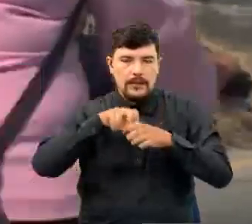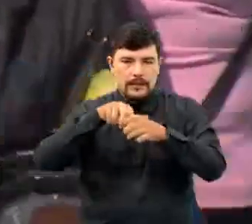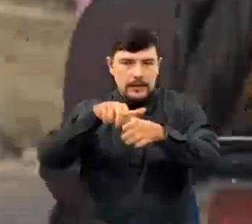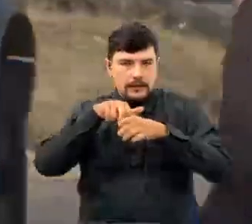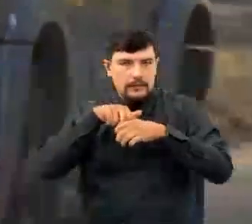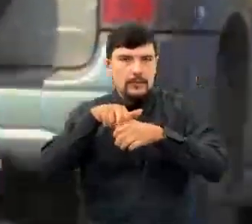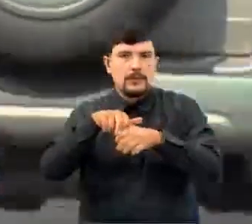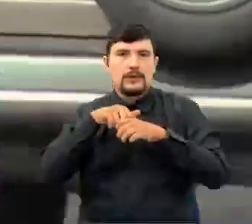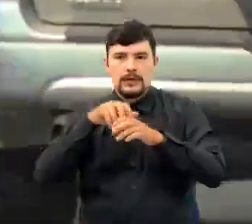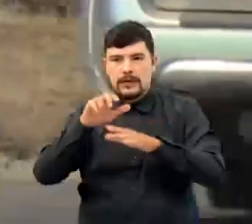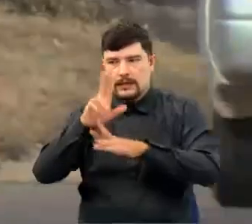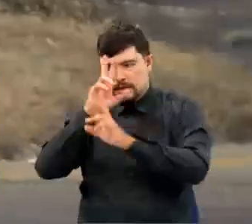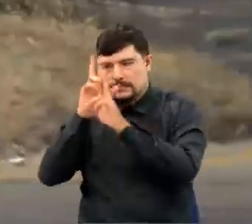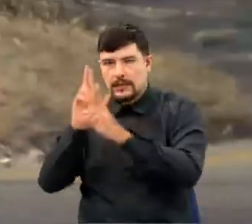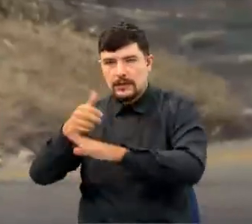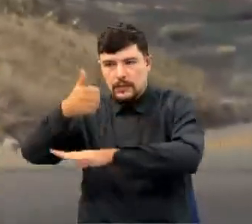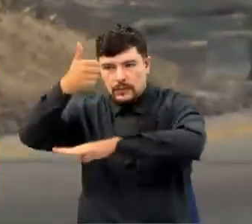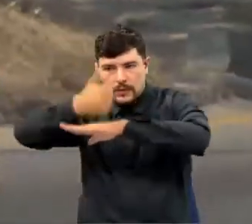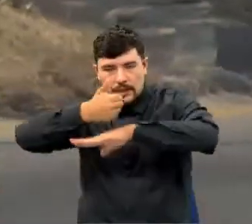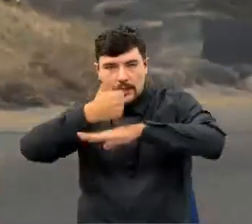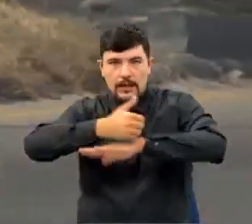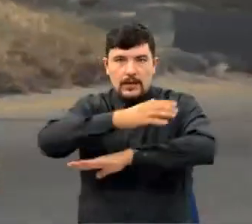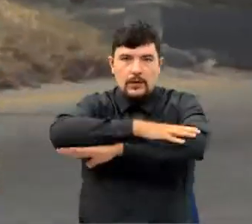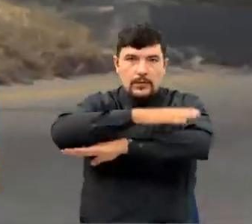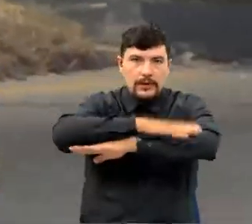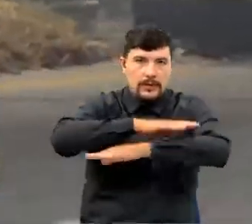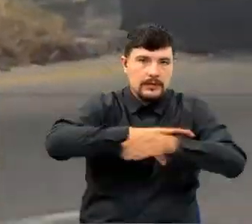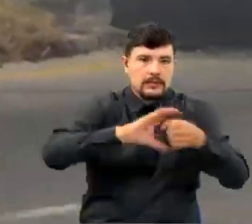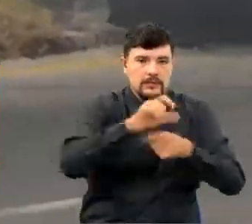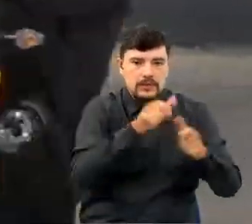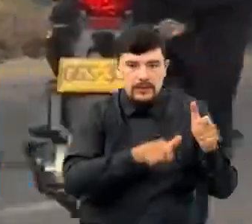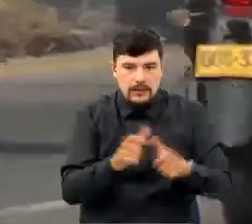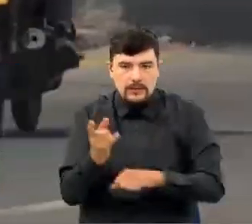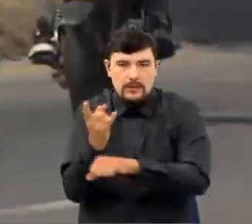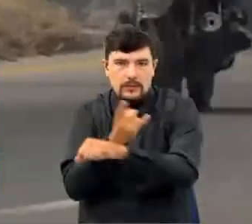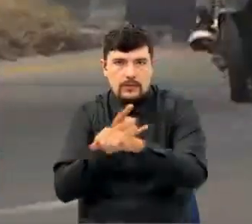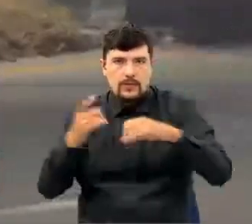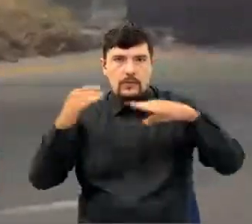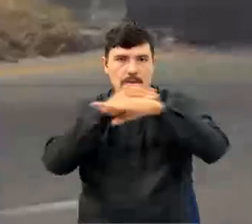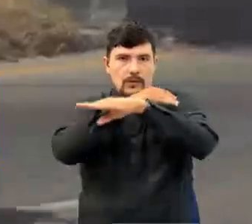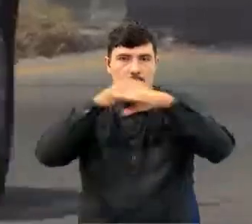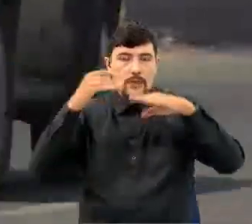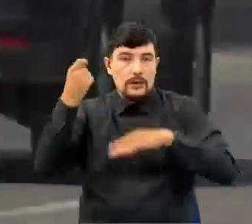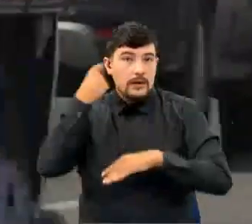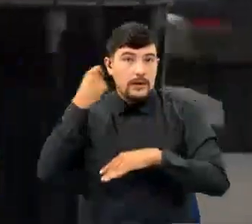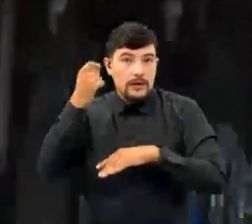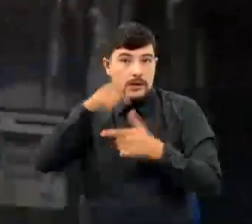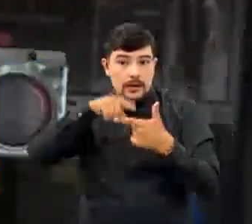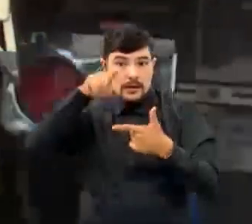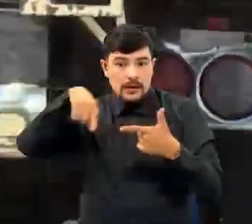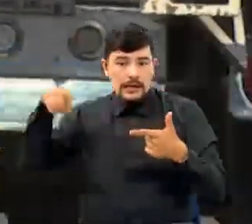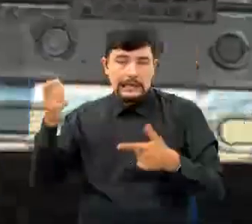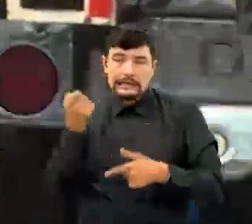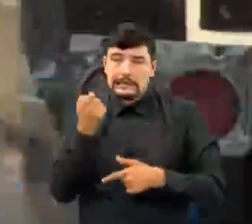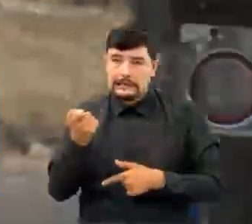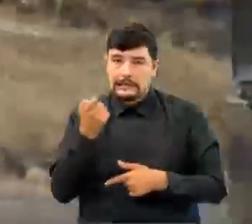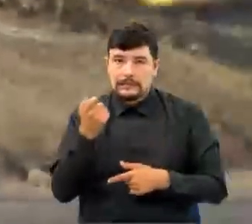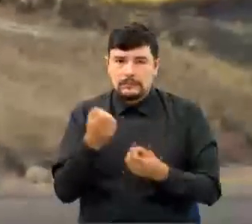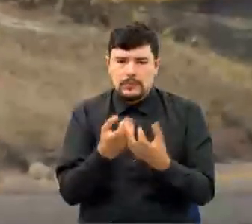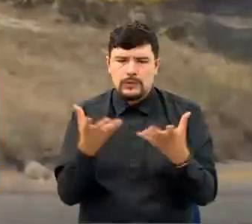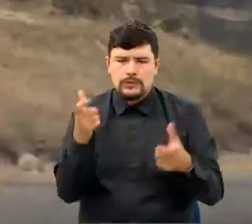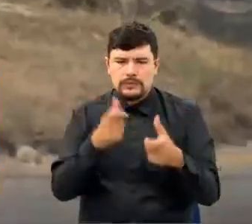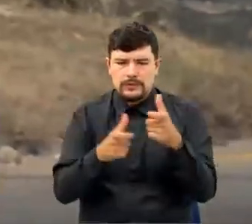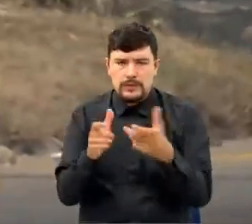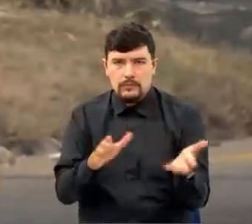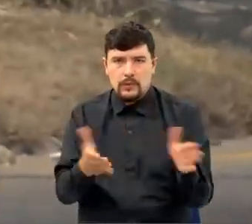autoridad y la convivencia entre los usuarios de las vías. En los últimos días, las cifras son poco alentadoras ante la cantidad de